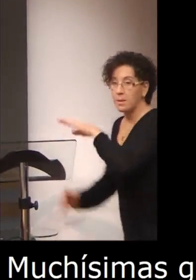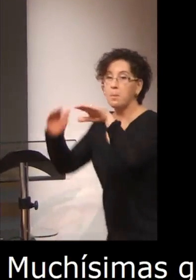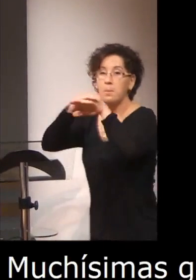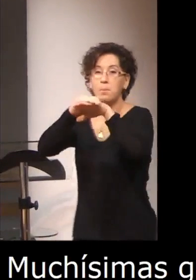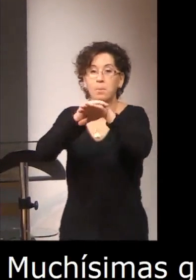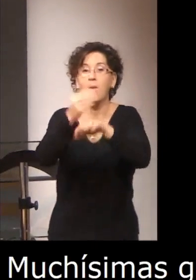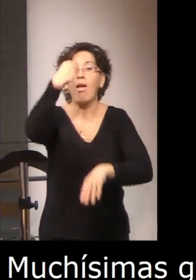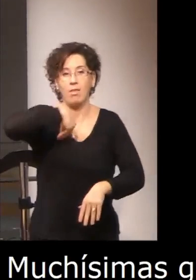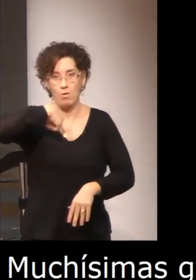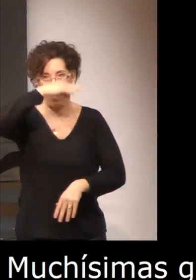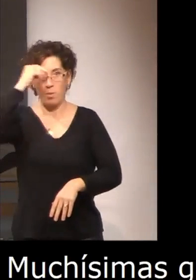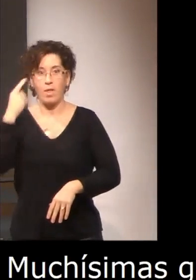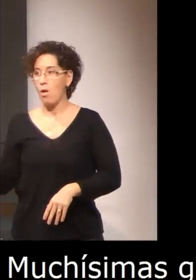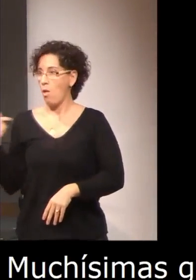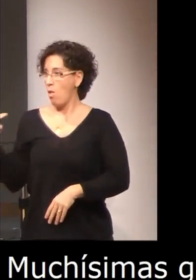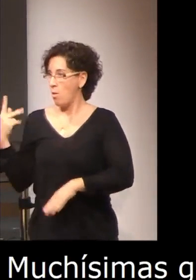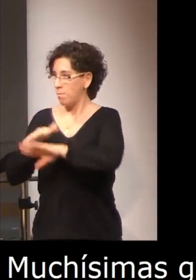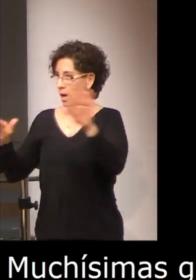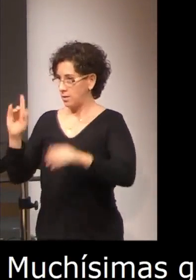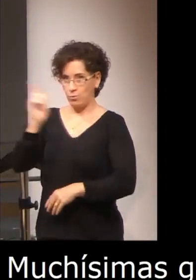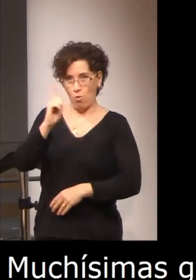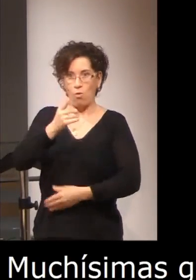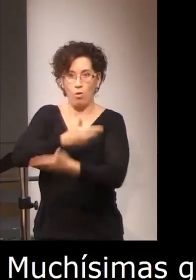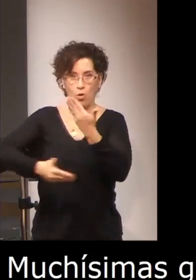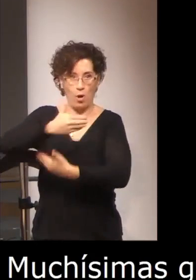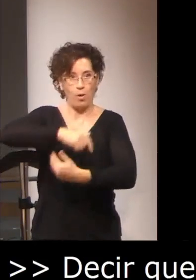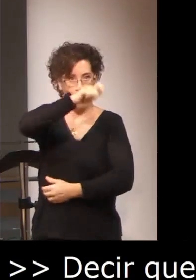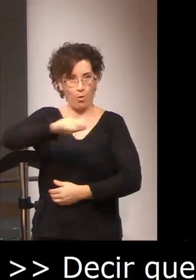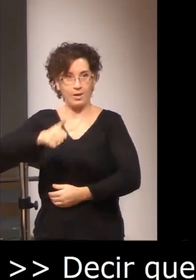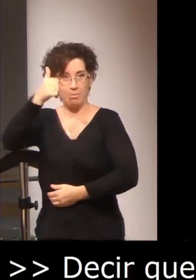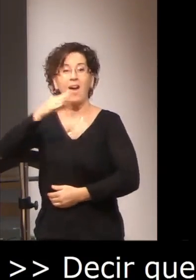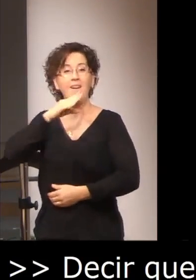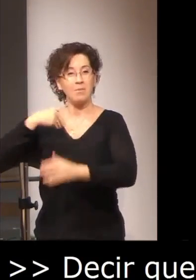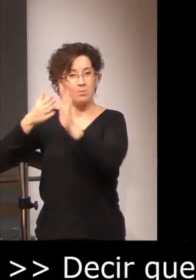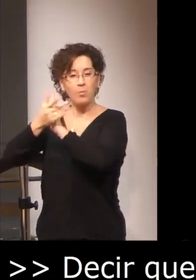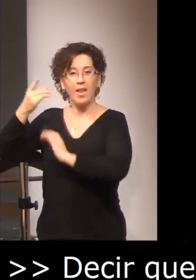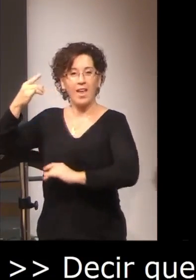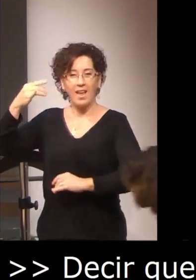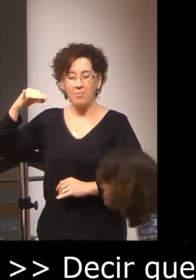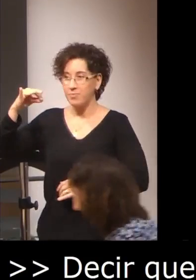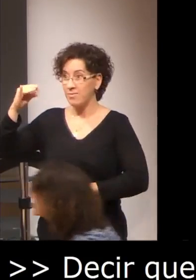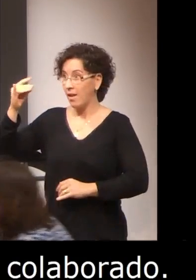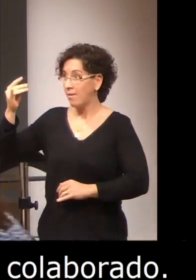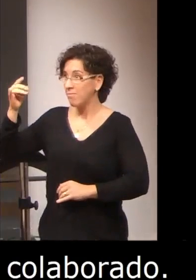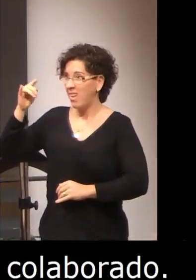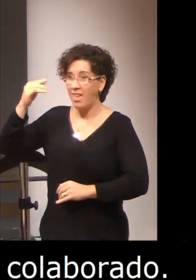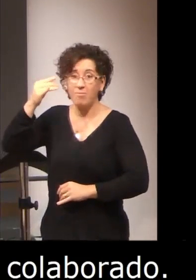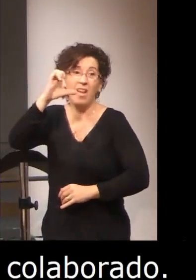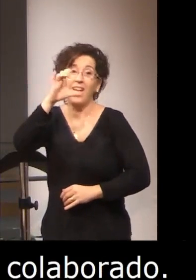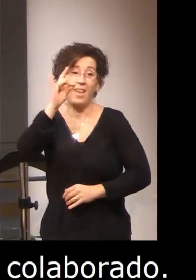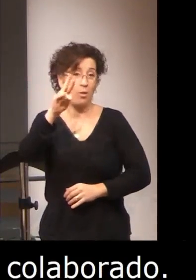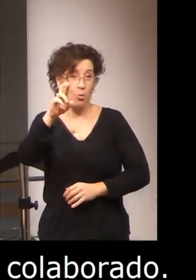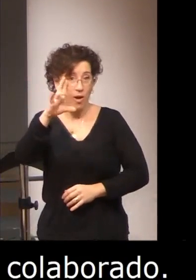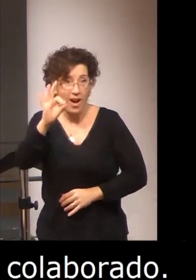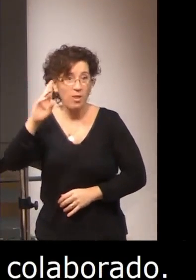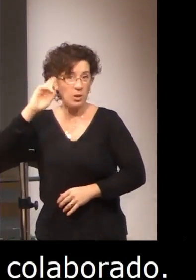no solo somos Vanessa y yo, sino que hay más gente que ha colaborado, entre ellas ya se ha visto Eduardo Jaén González y Cristina Torres, que fue alumna mía en primero